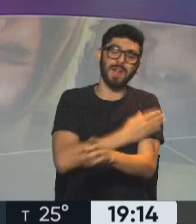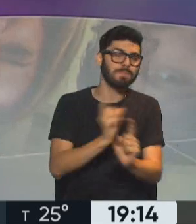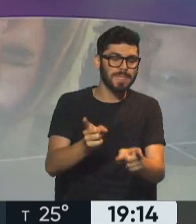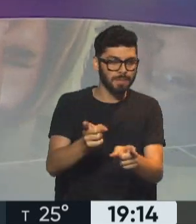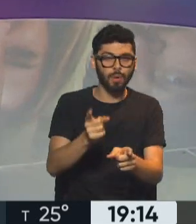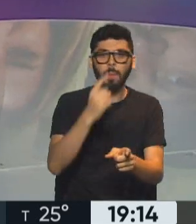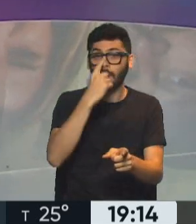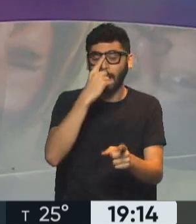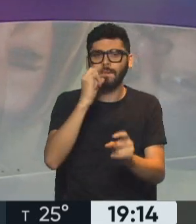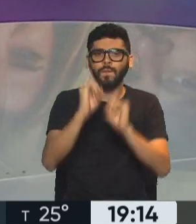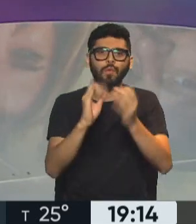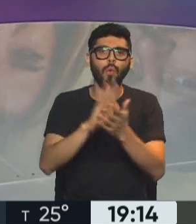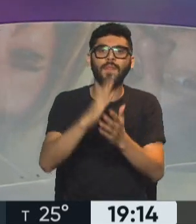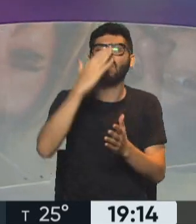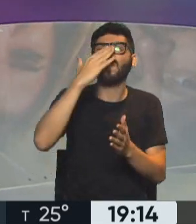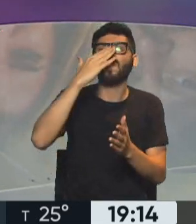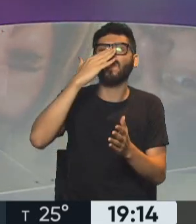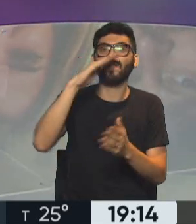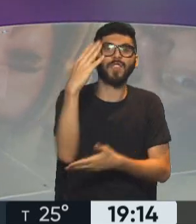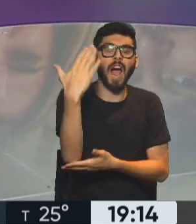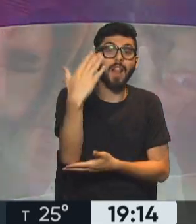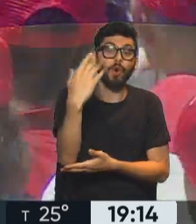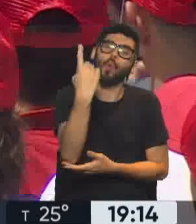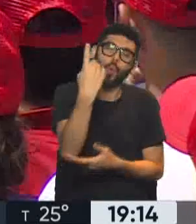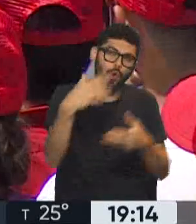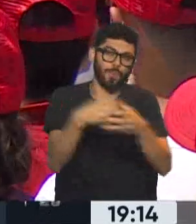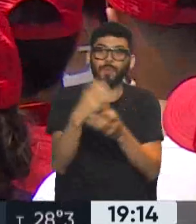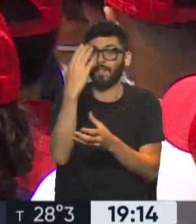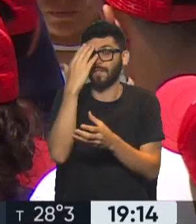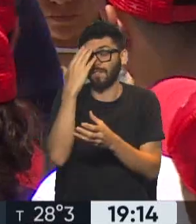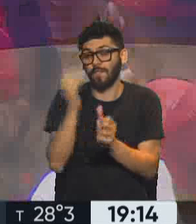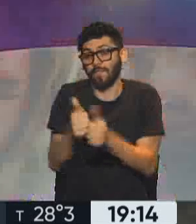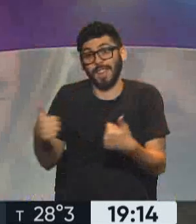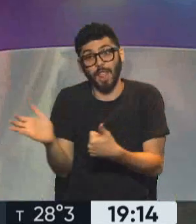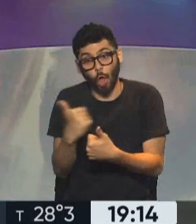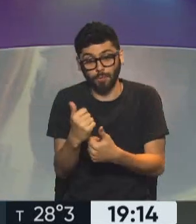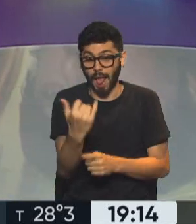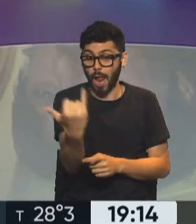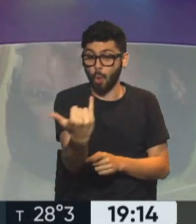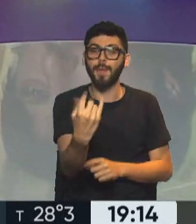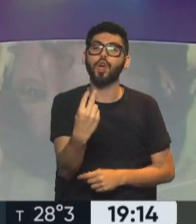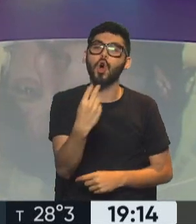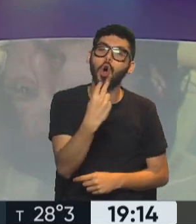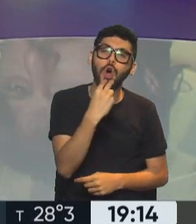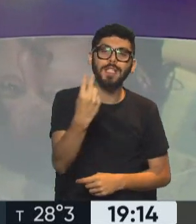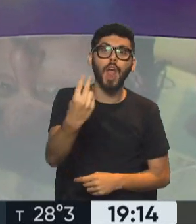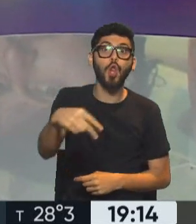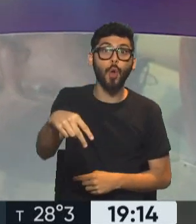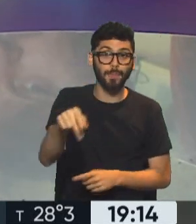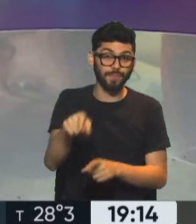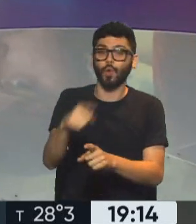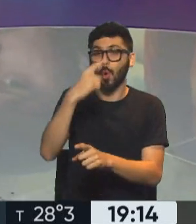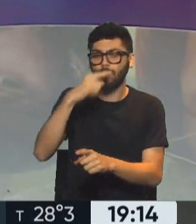los actos de cierre, o en este caso, el acto de cierre del Frente de Todos, que tendrá lugar el próximo jueves. El jueves 11 de noviembre será